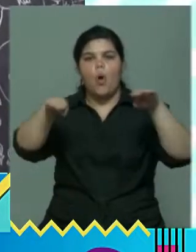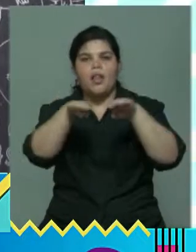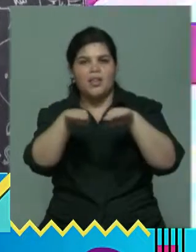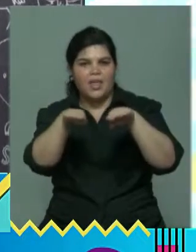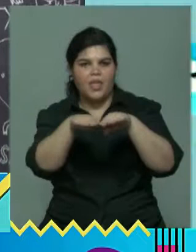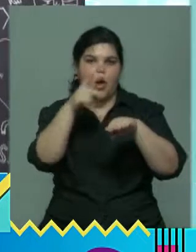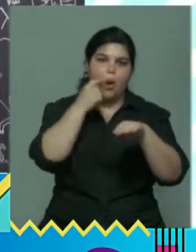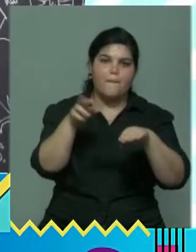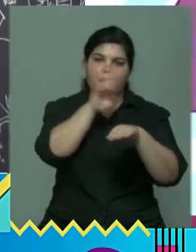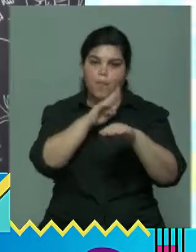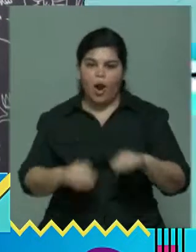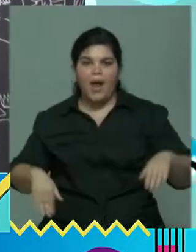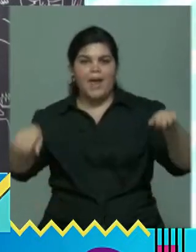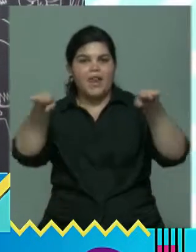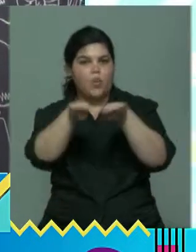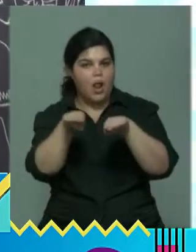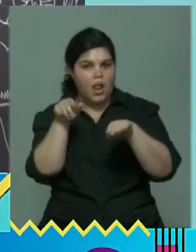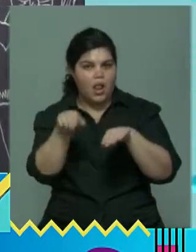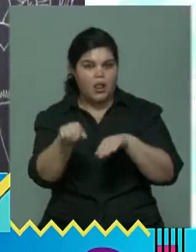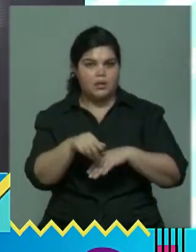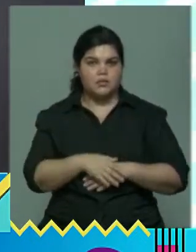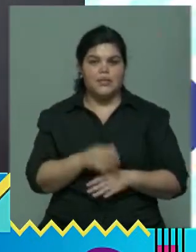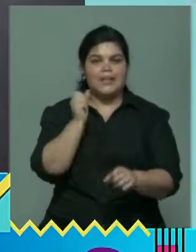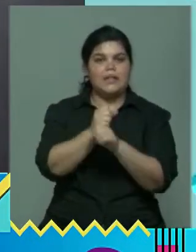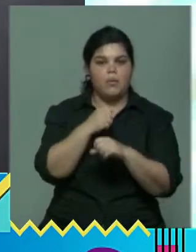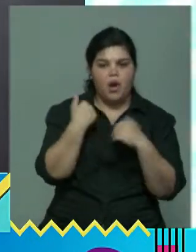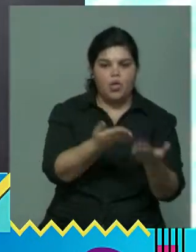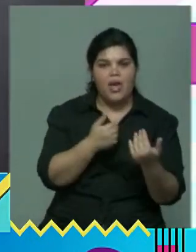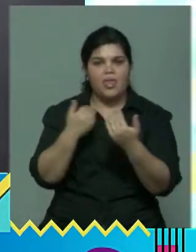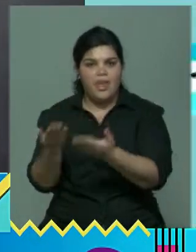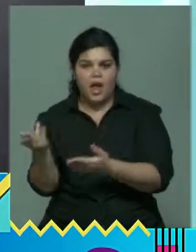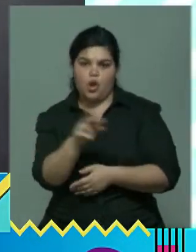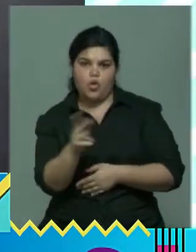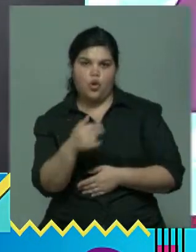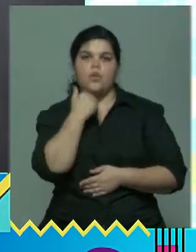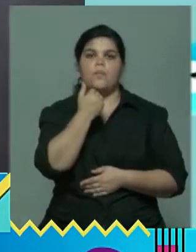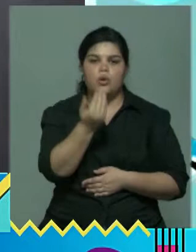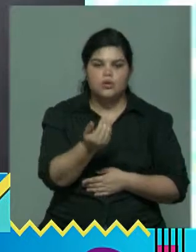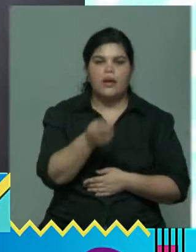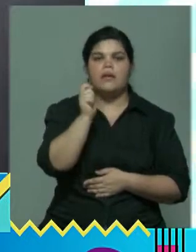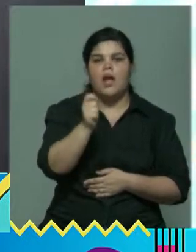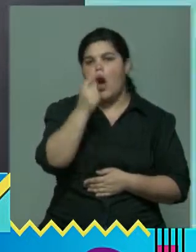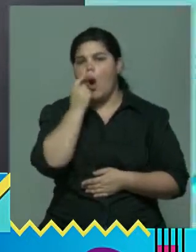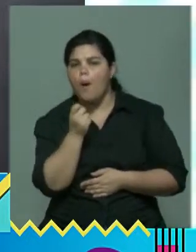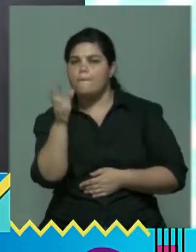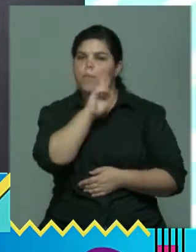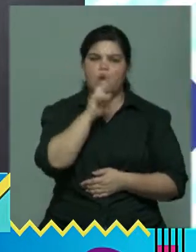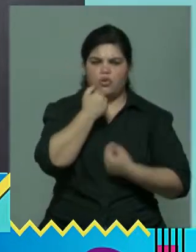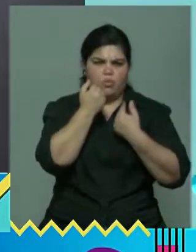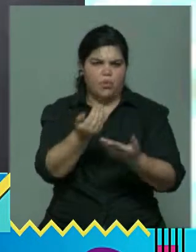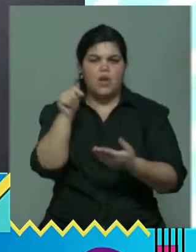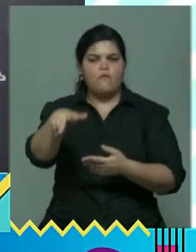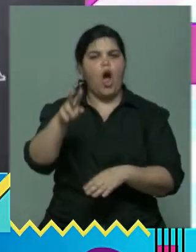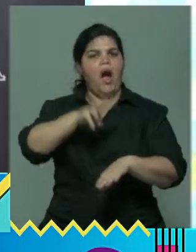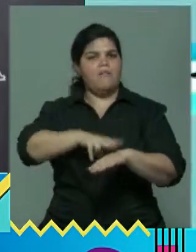alguna manera, en cuanto a oportunidades laborales, ¿no? O sea, no tanto desde si sos varón o sos mujer, sino desde tus capacidades, tus aptitudes, lo que elegís